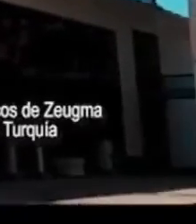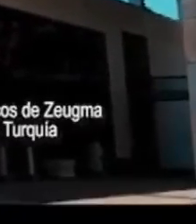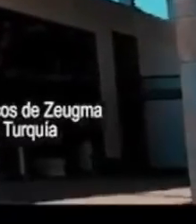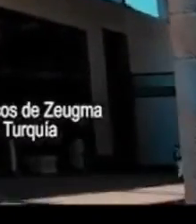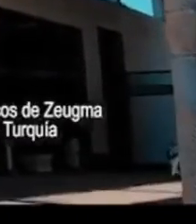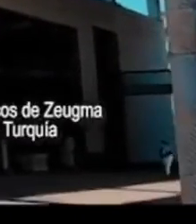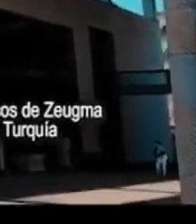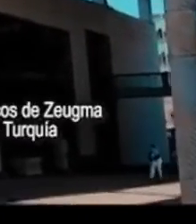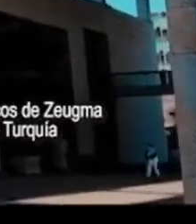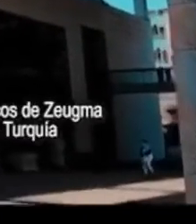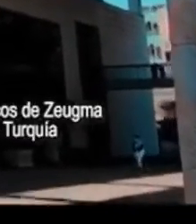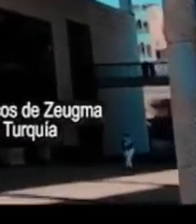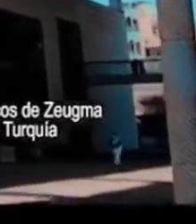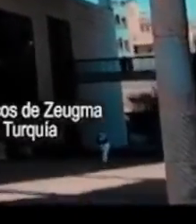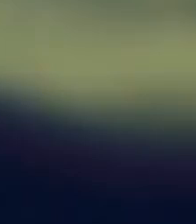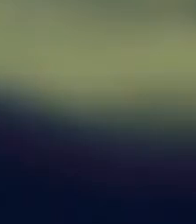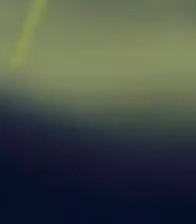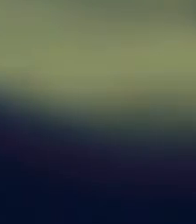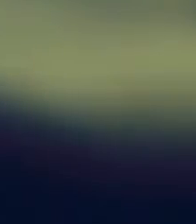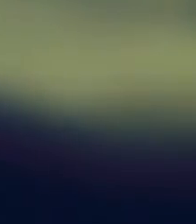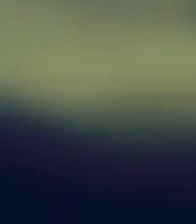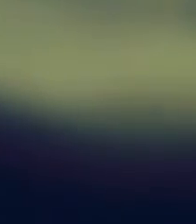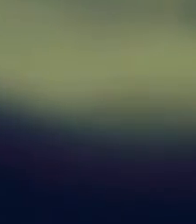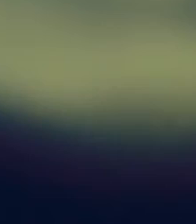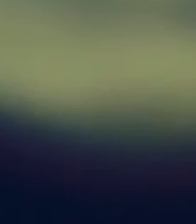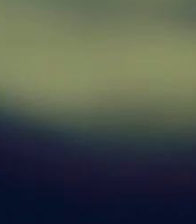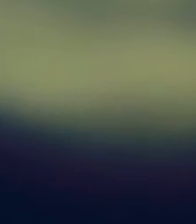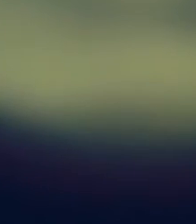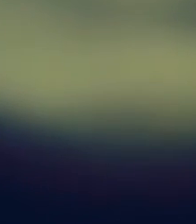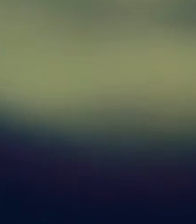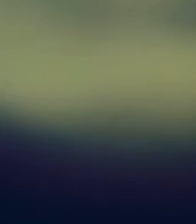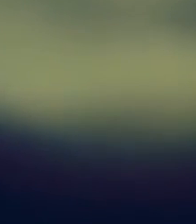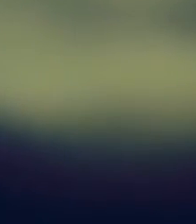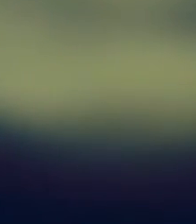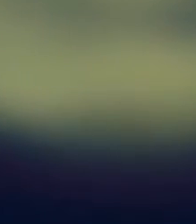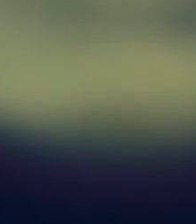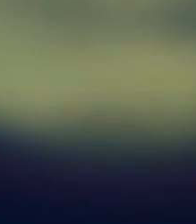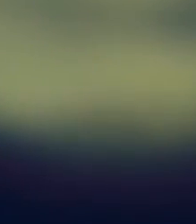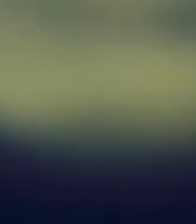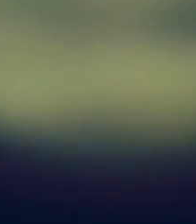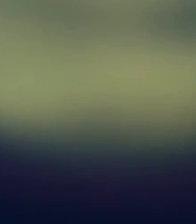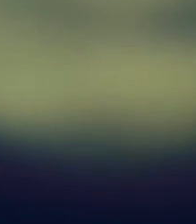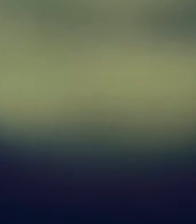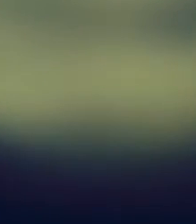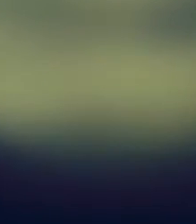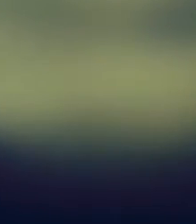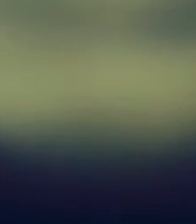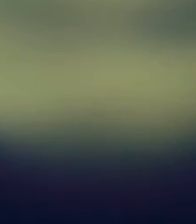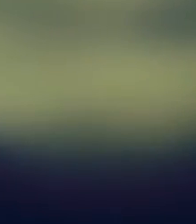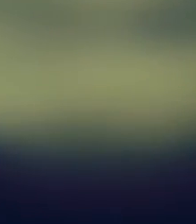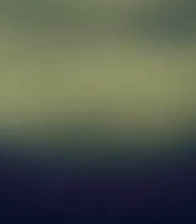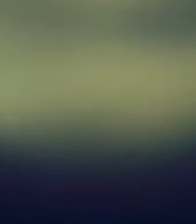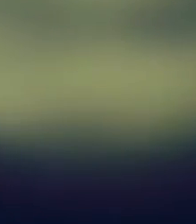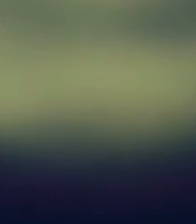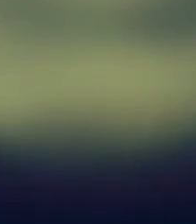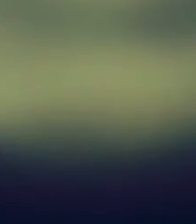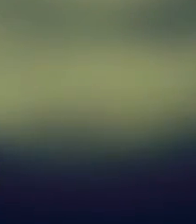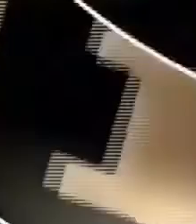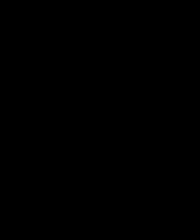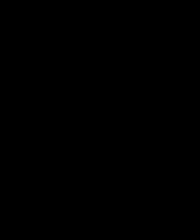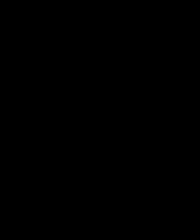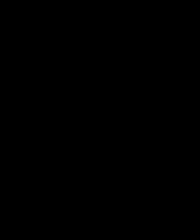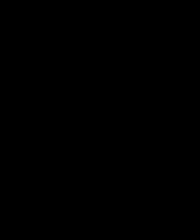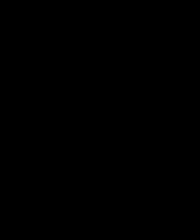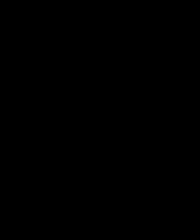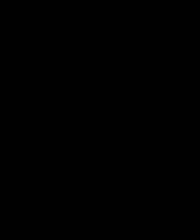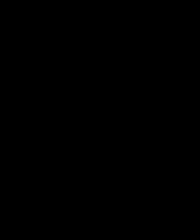el yacimiento arqueológico de la antigua ciudad de Seúma. La ruta de Enrique, los sábados a las 12 mediodía, aquí en